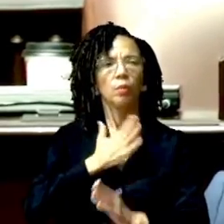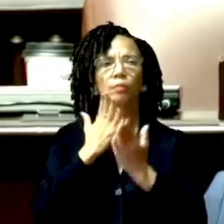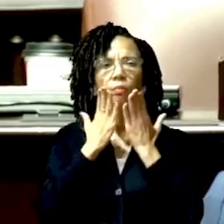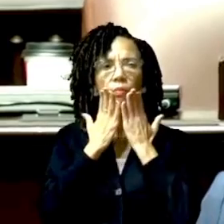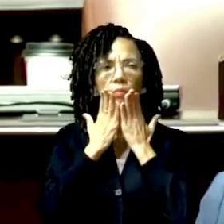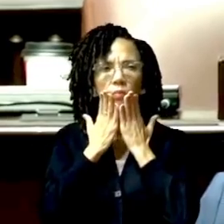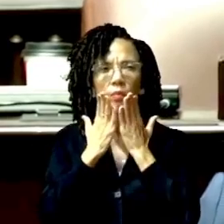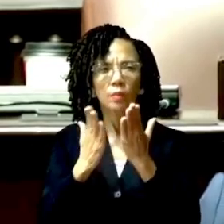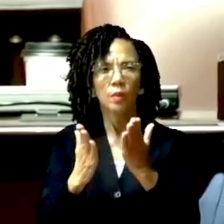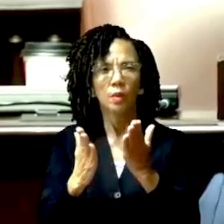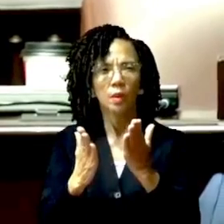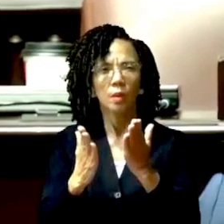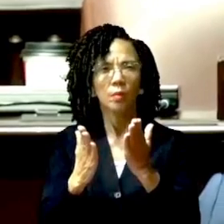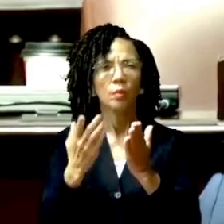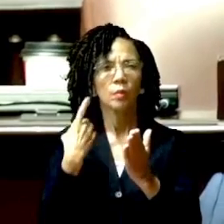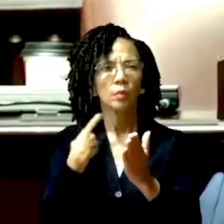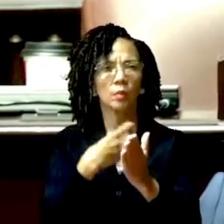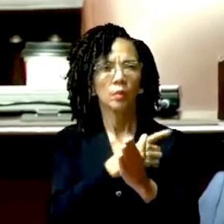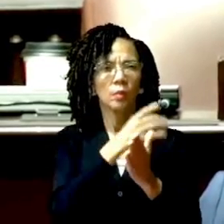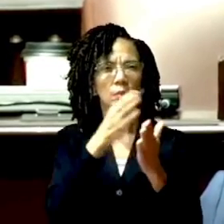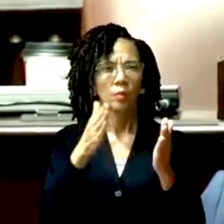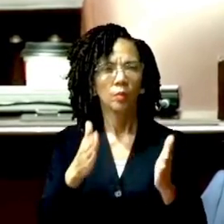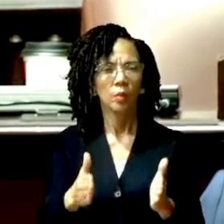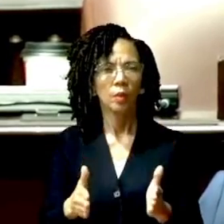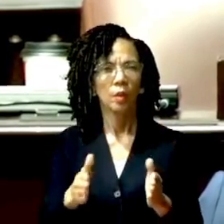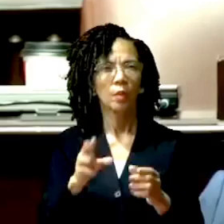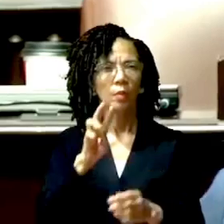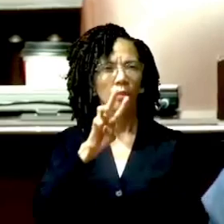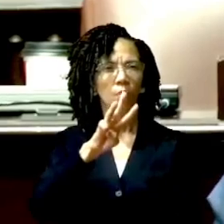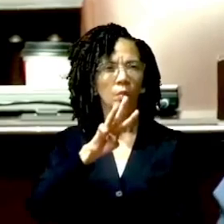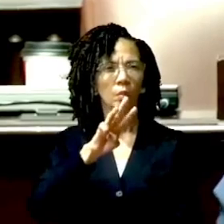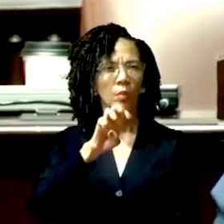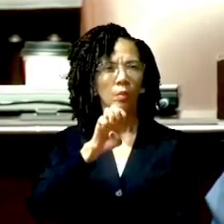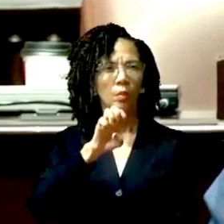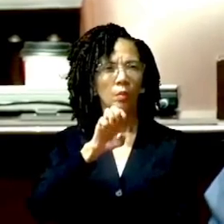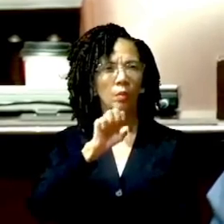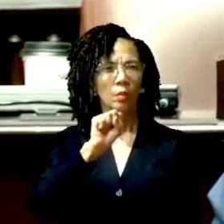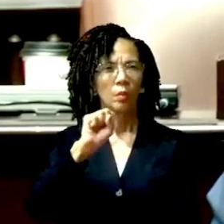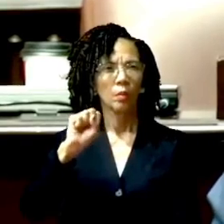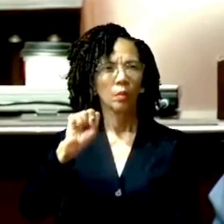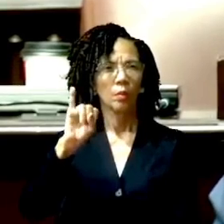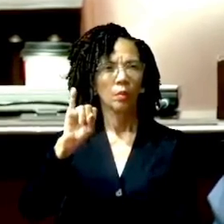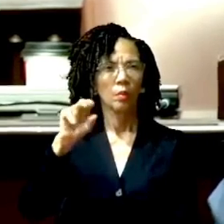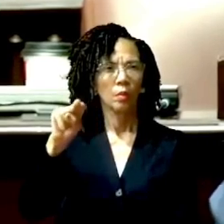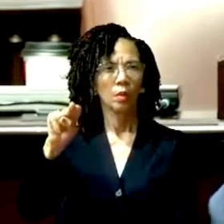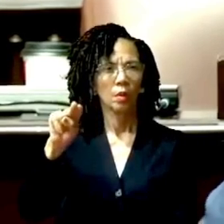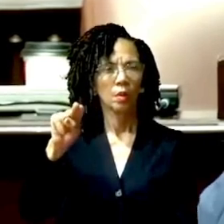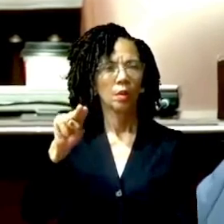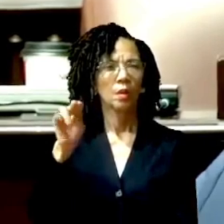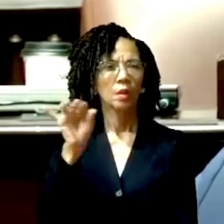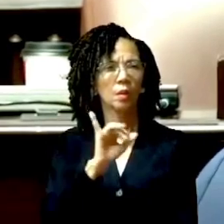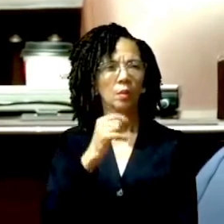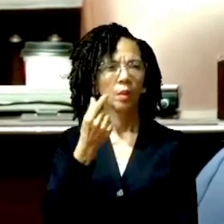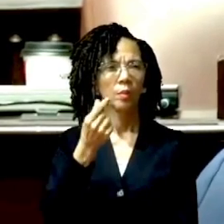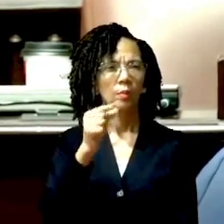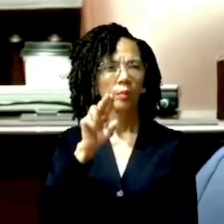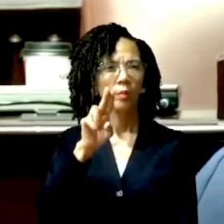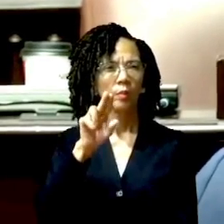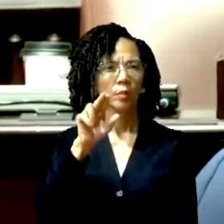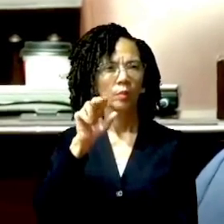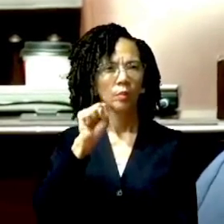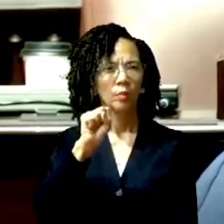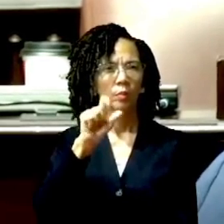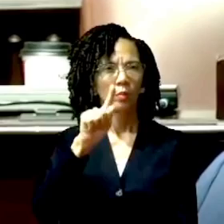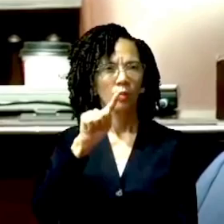compañero Wessing y del compañero Gustavo Sánchez con relación a la postura de este señor con el presidente de la República.